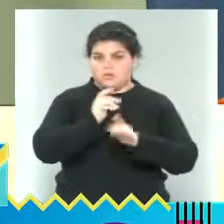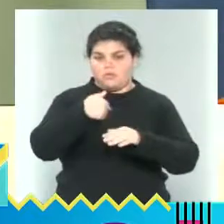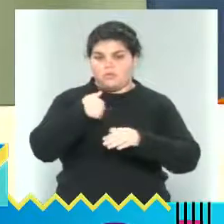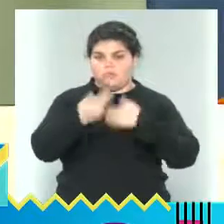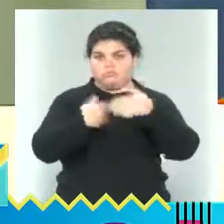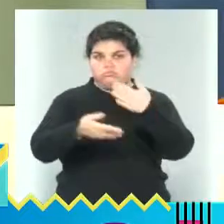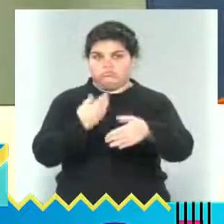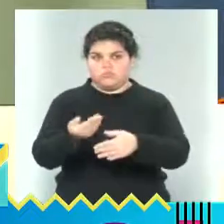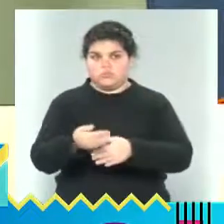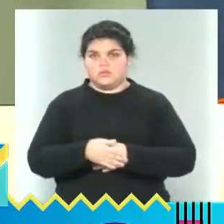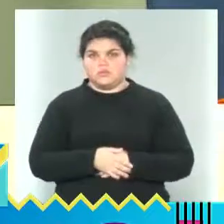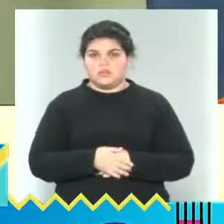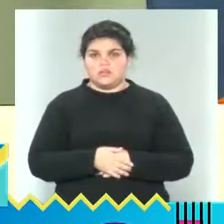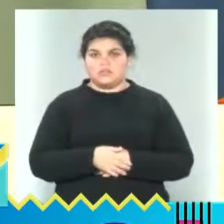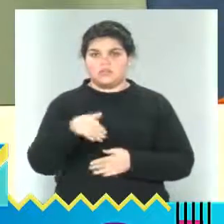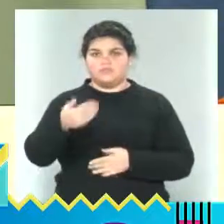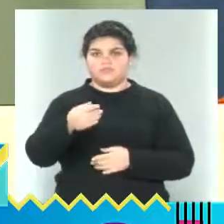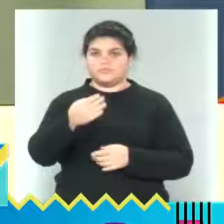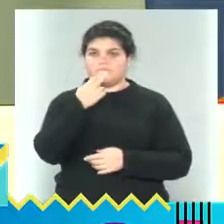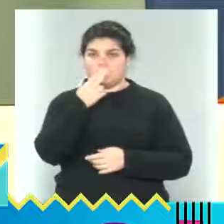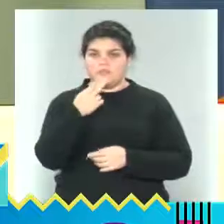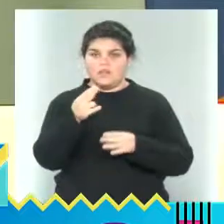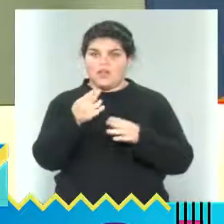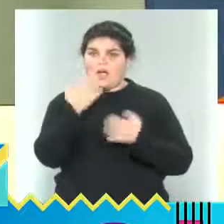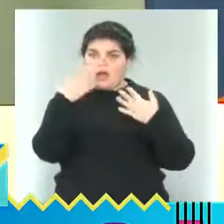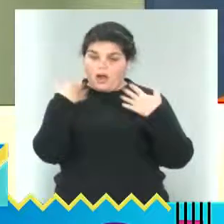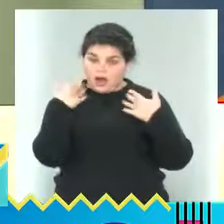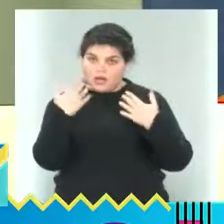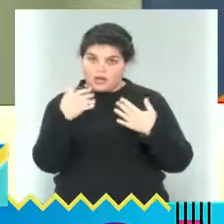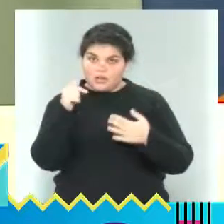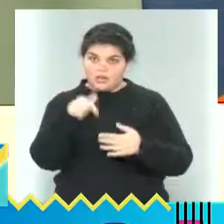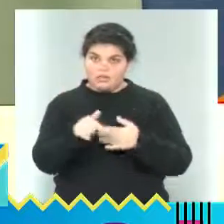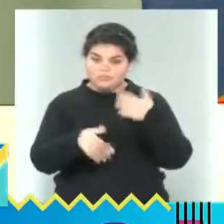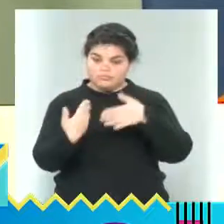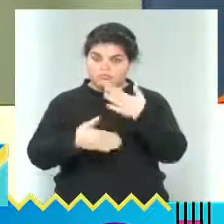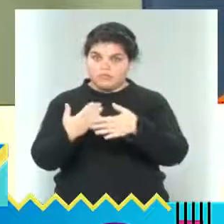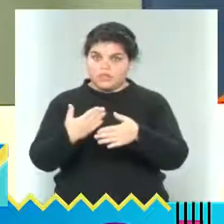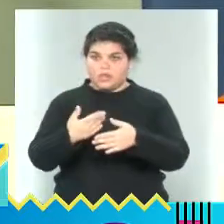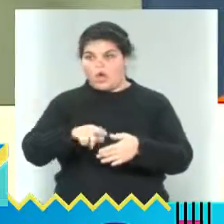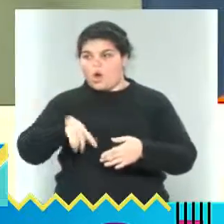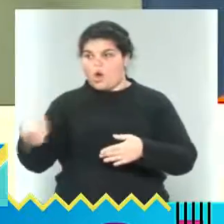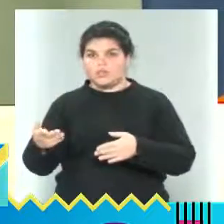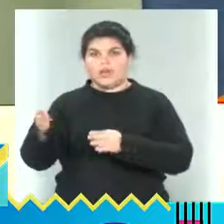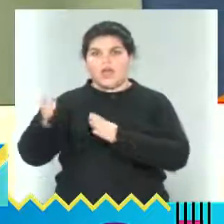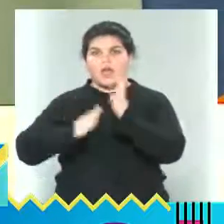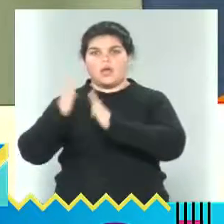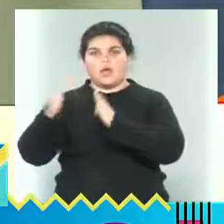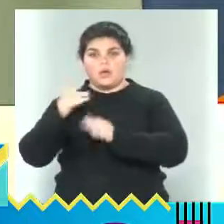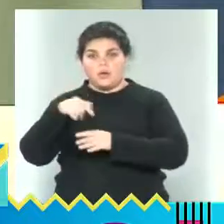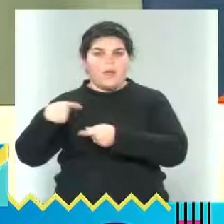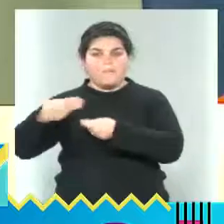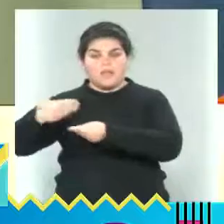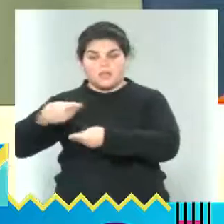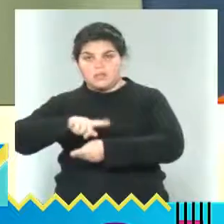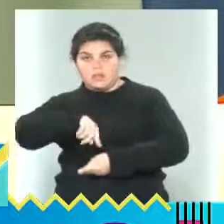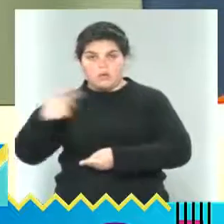procesos exotérmicos con generación de calor, generalmente la empresa de al lado les está comprando porque necesita ese